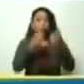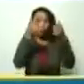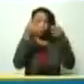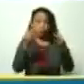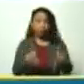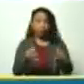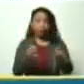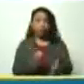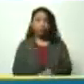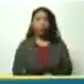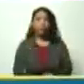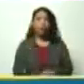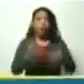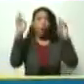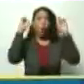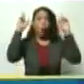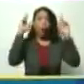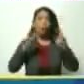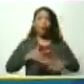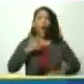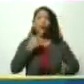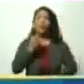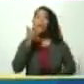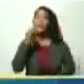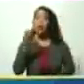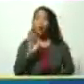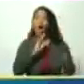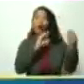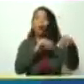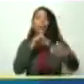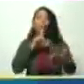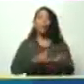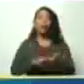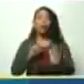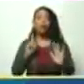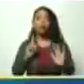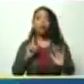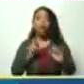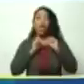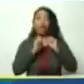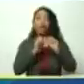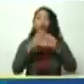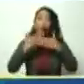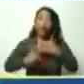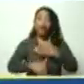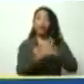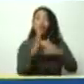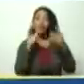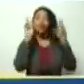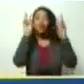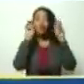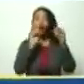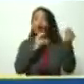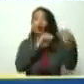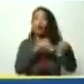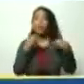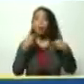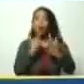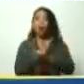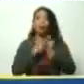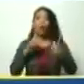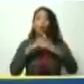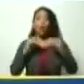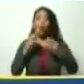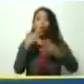ojalá podamos decir muy pronto acuerdo cumplido y seguir avanzando en nuevos acuerdos para liberar todos